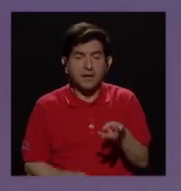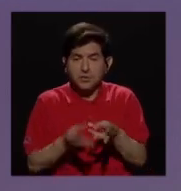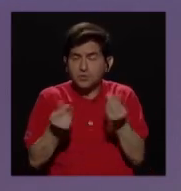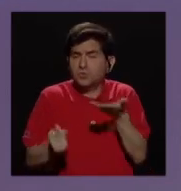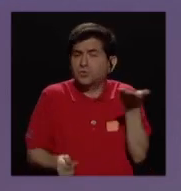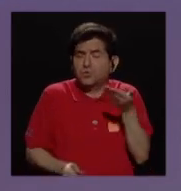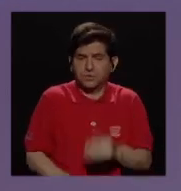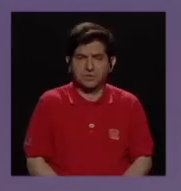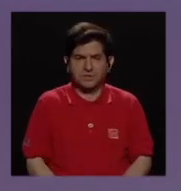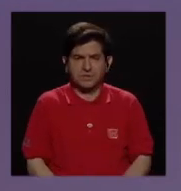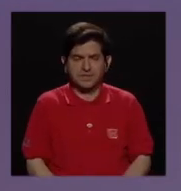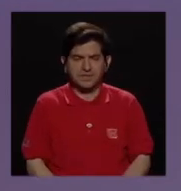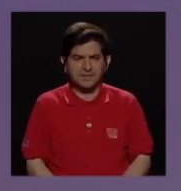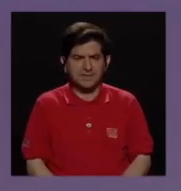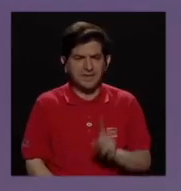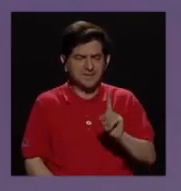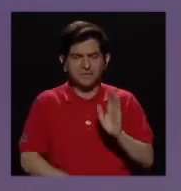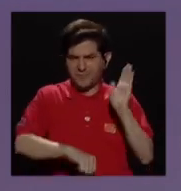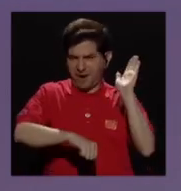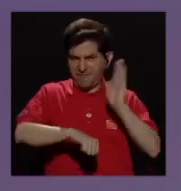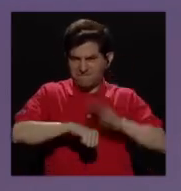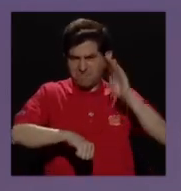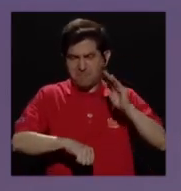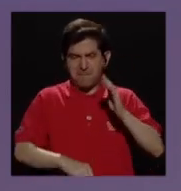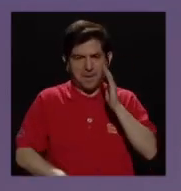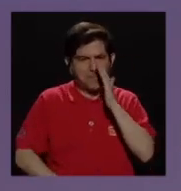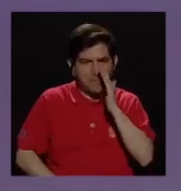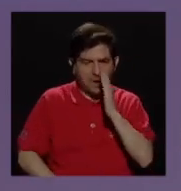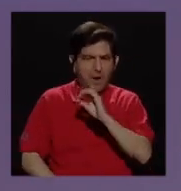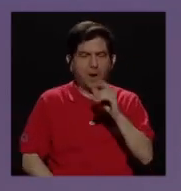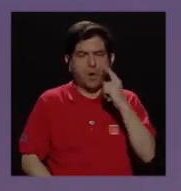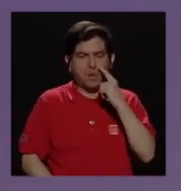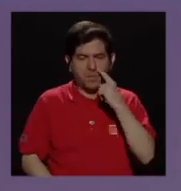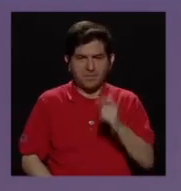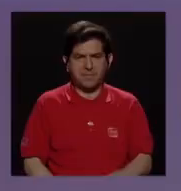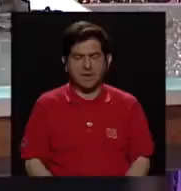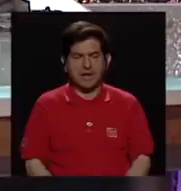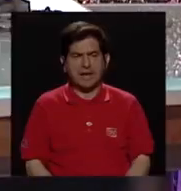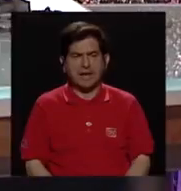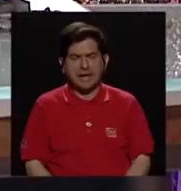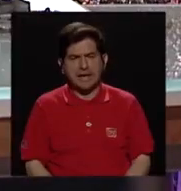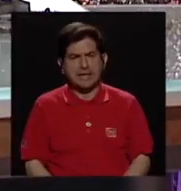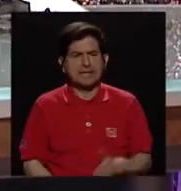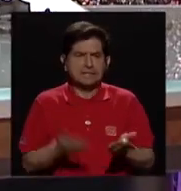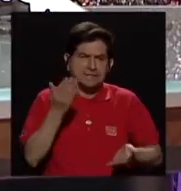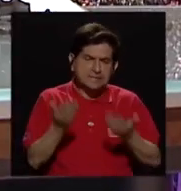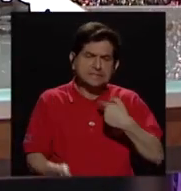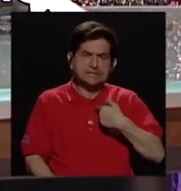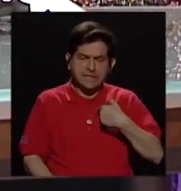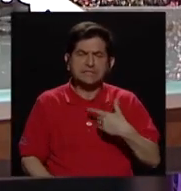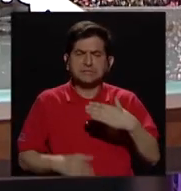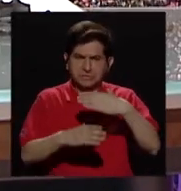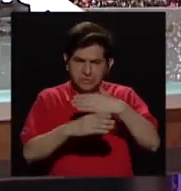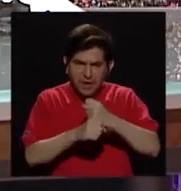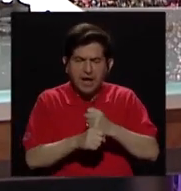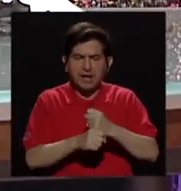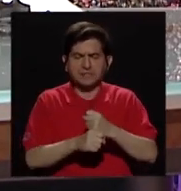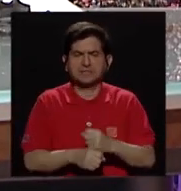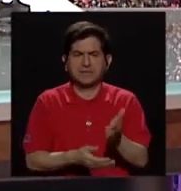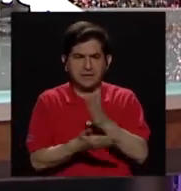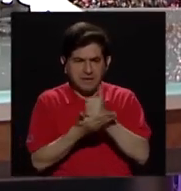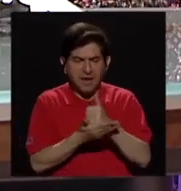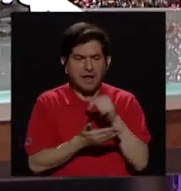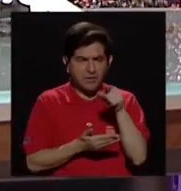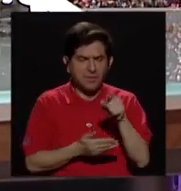es esa culpa de esa mamá o de ese papá de decir, pucha, seguramente yo sí estoy haciendo que mi hijo se